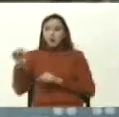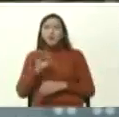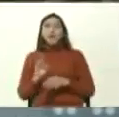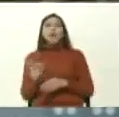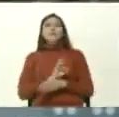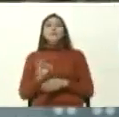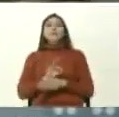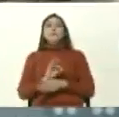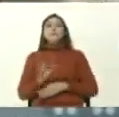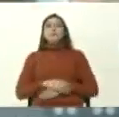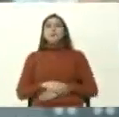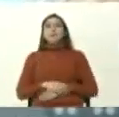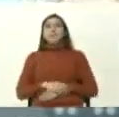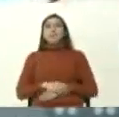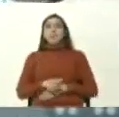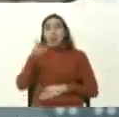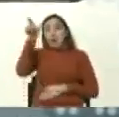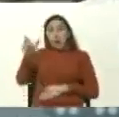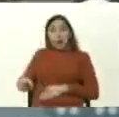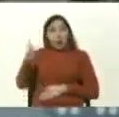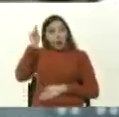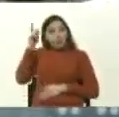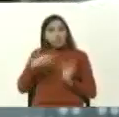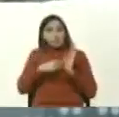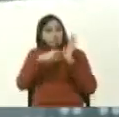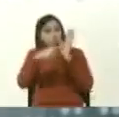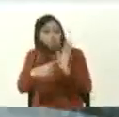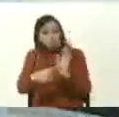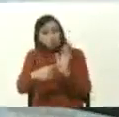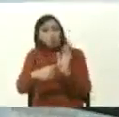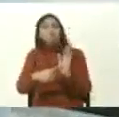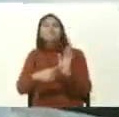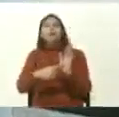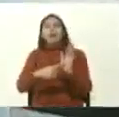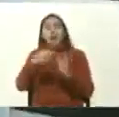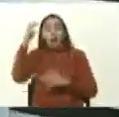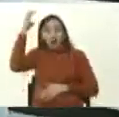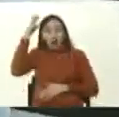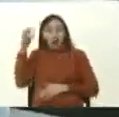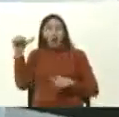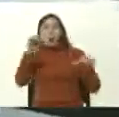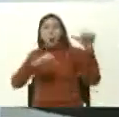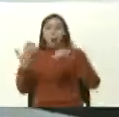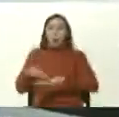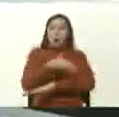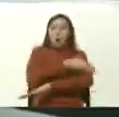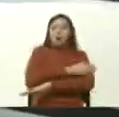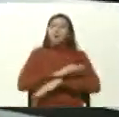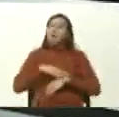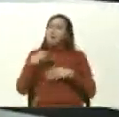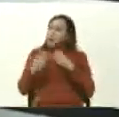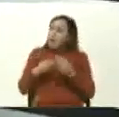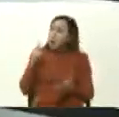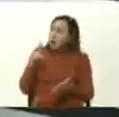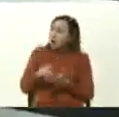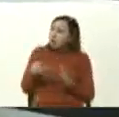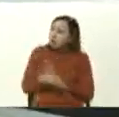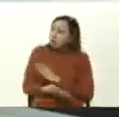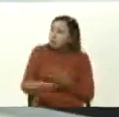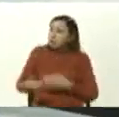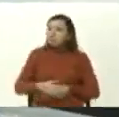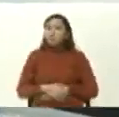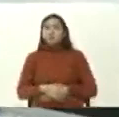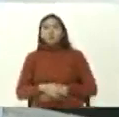que la profesora Elizabeth nos va a recordar nuestros tiempos de laboratorio y nos va a decir qué hacemos acá. Bueno,